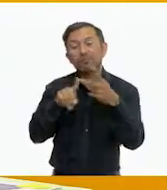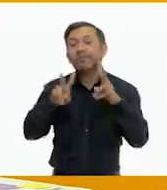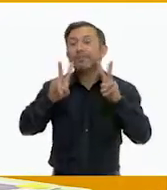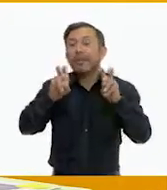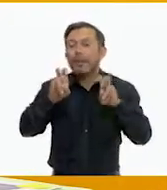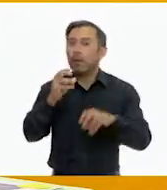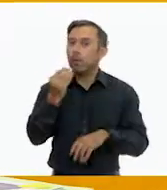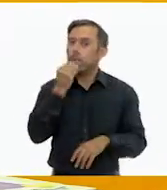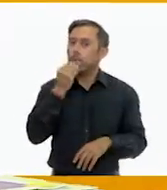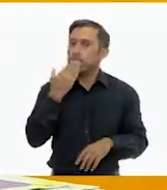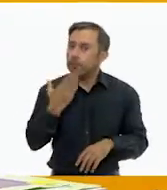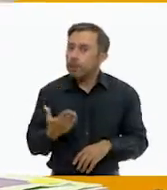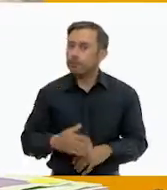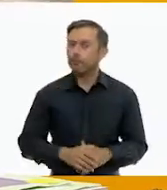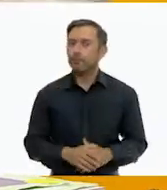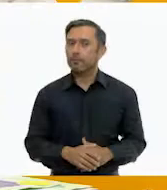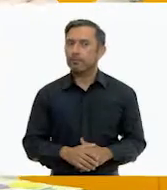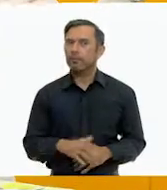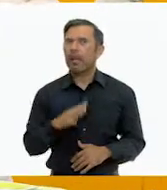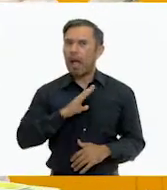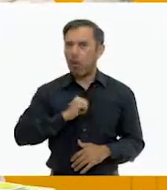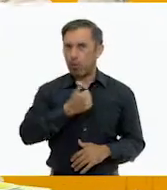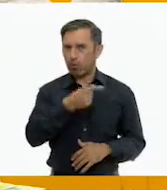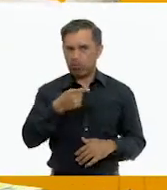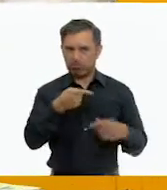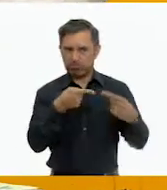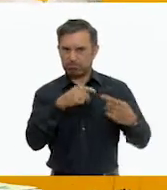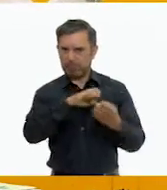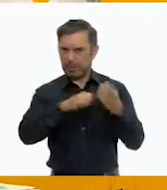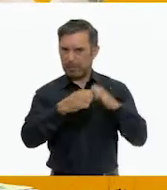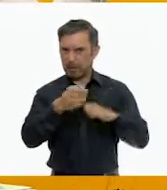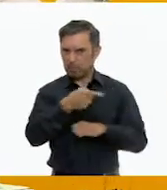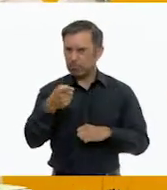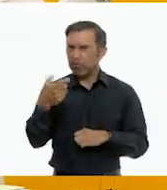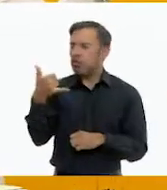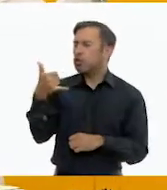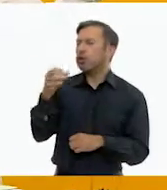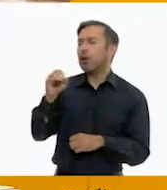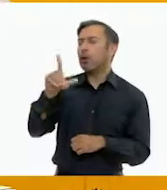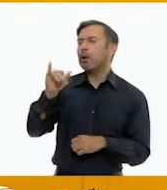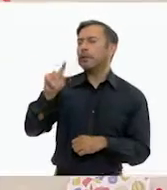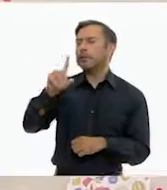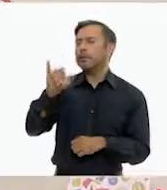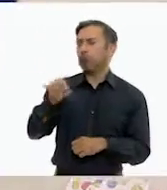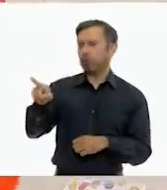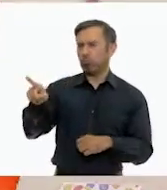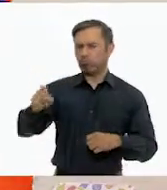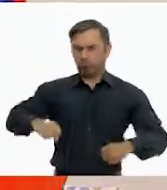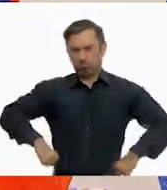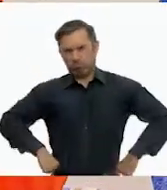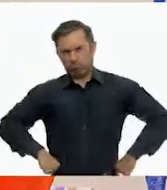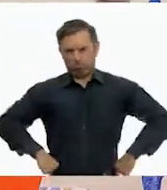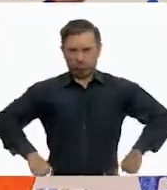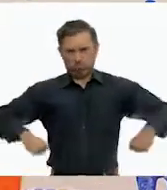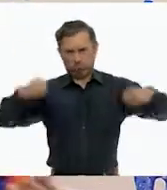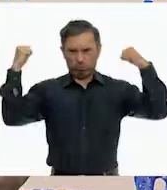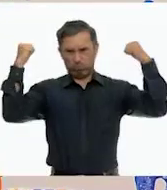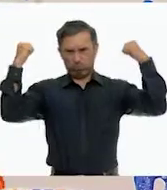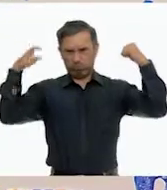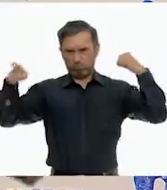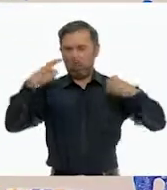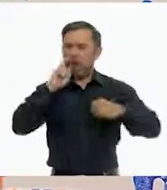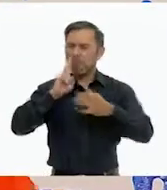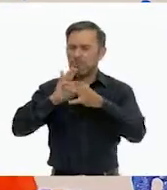Hay enemigos. Menciónalos, Yolistli. Tú que eres una superheroína. ¿Sabes qué? Me causa